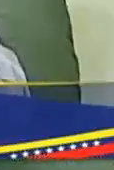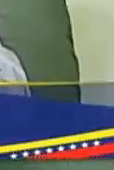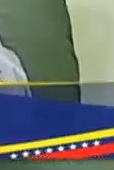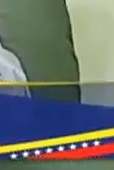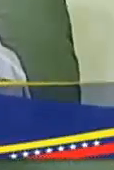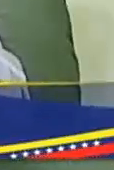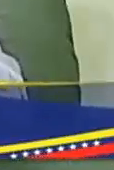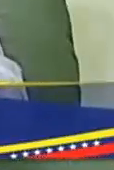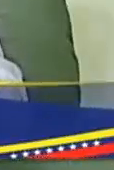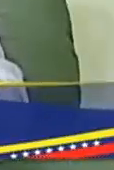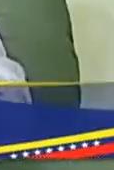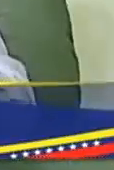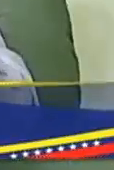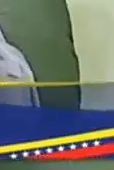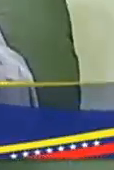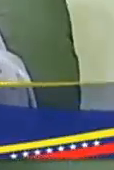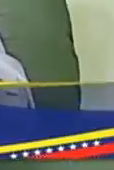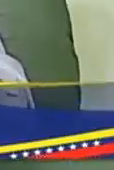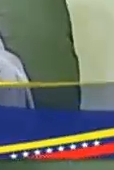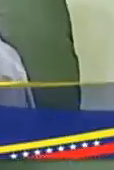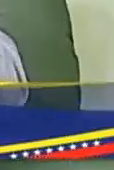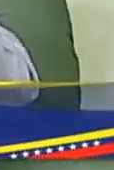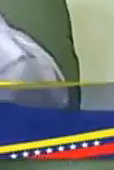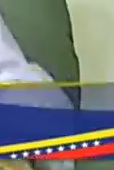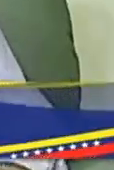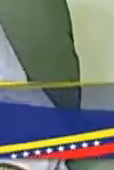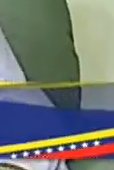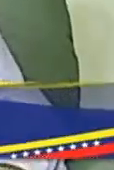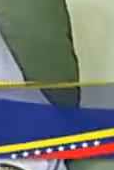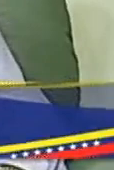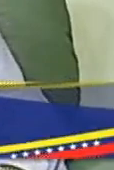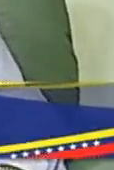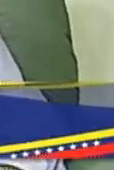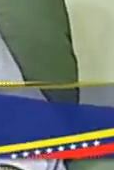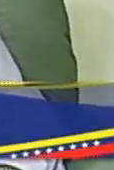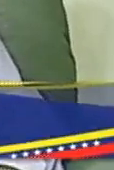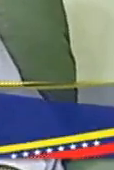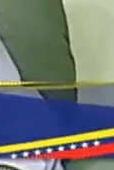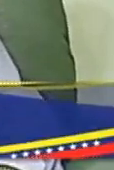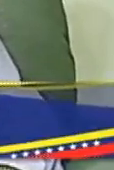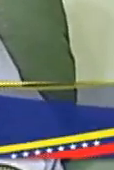el uso de los recursos, sobre la inversión de los recursos públicos.